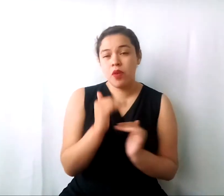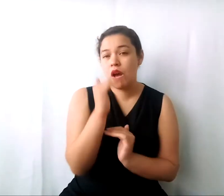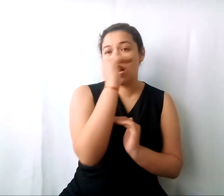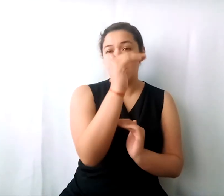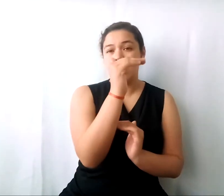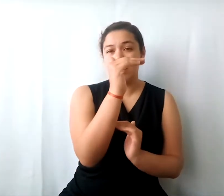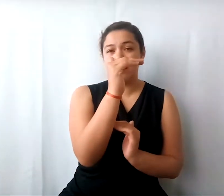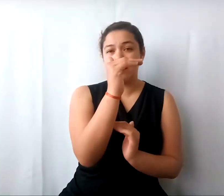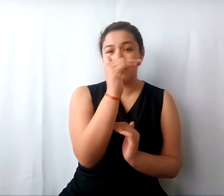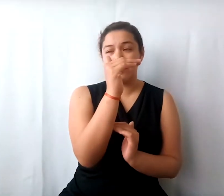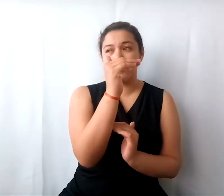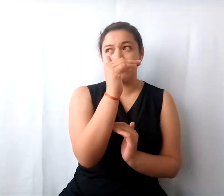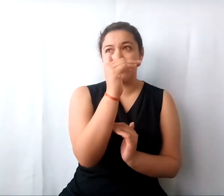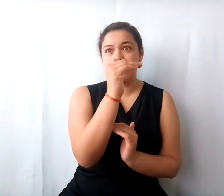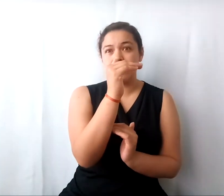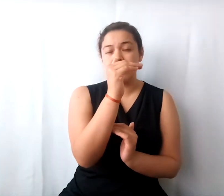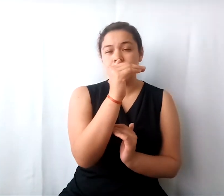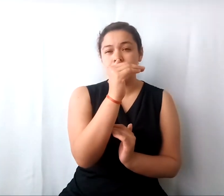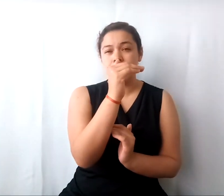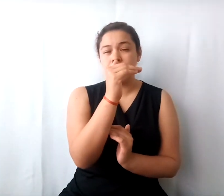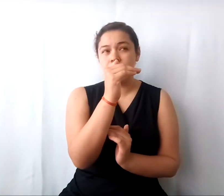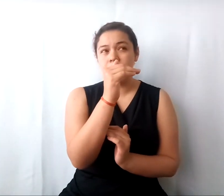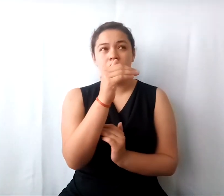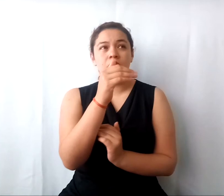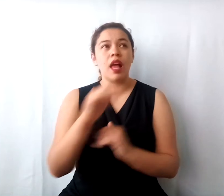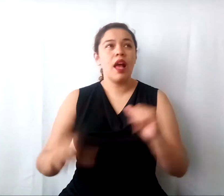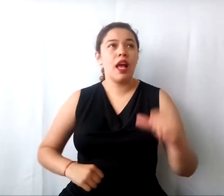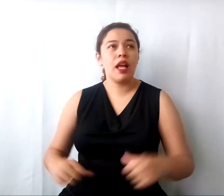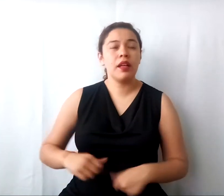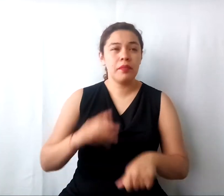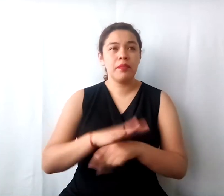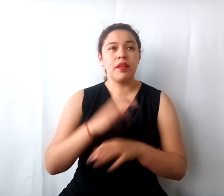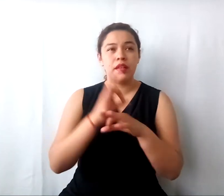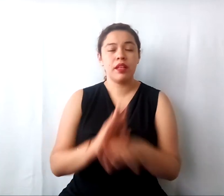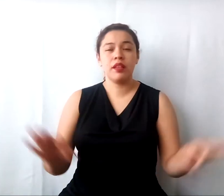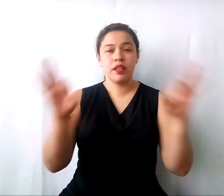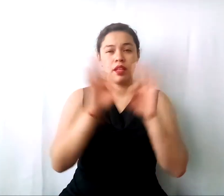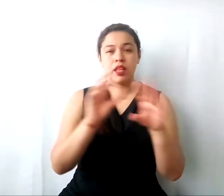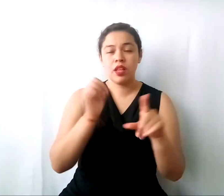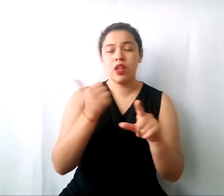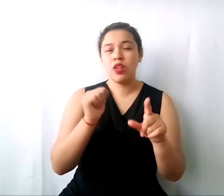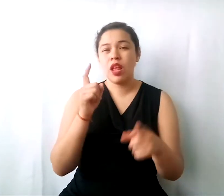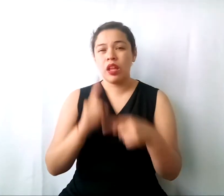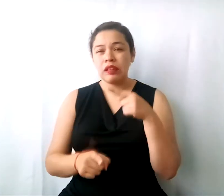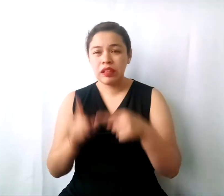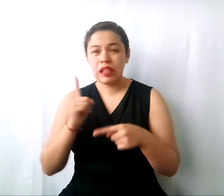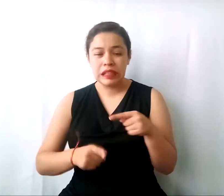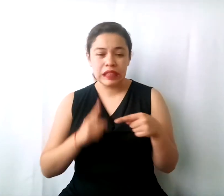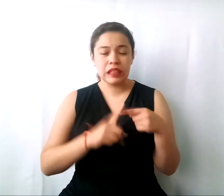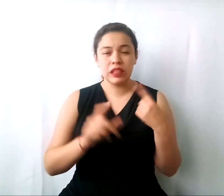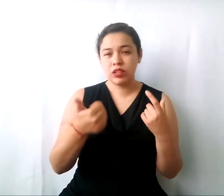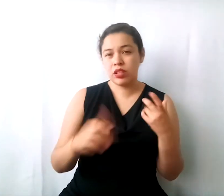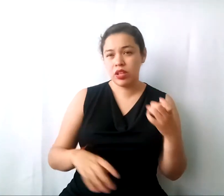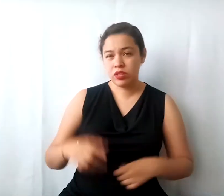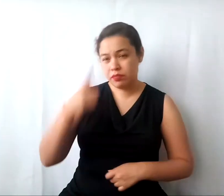dejar las actividades asistenciales nada más y quitar todo lo demás para que no entremos dentro de la